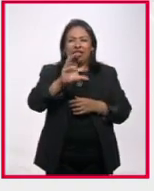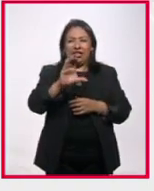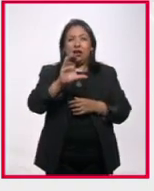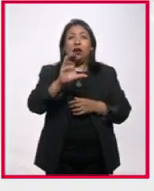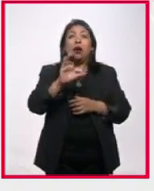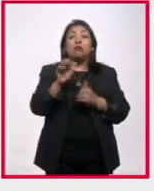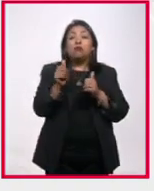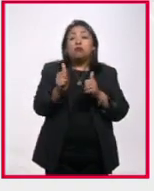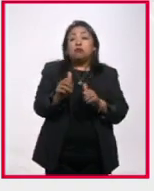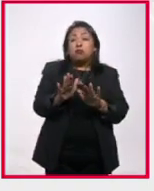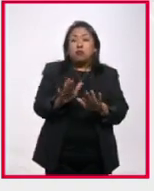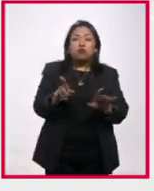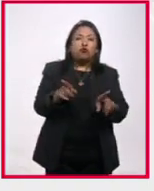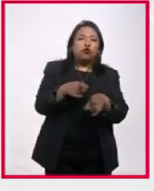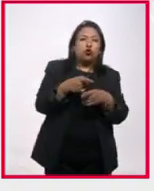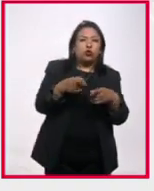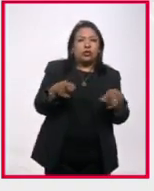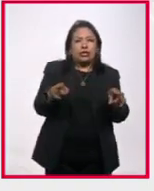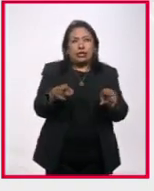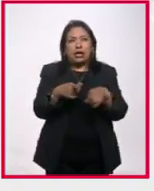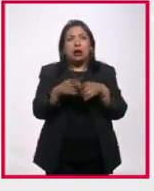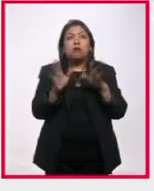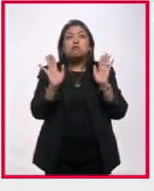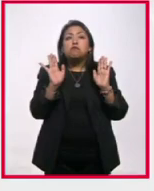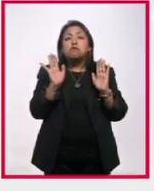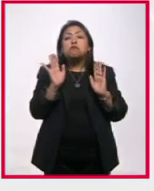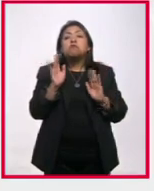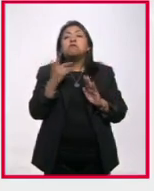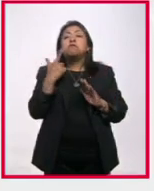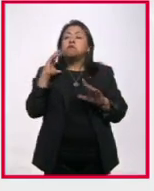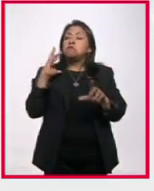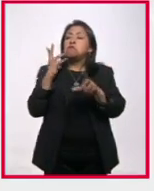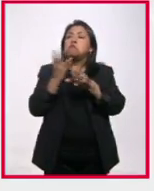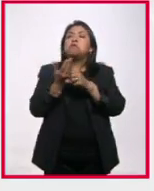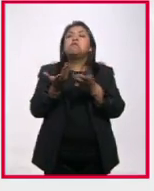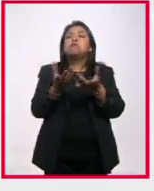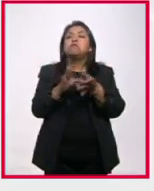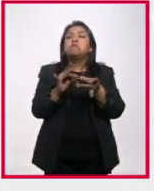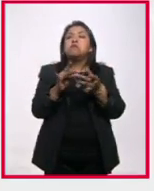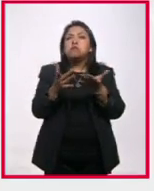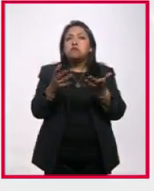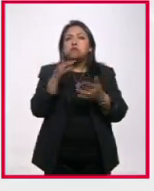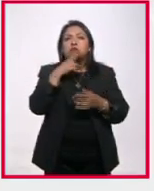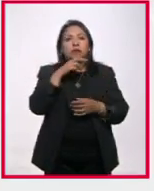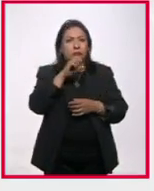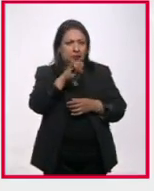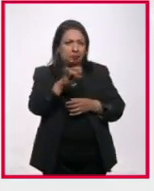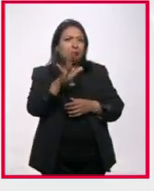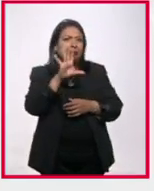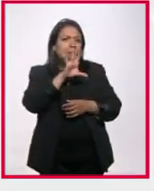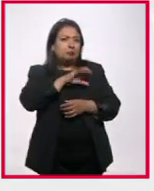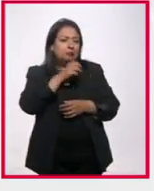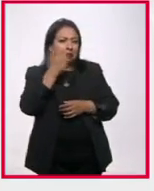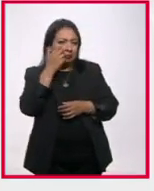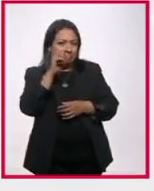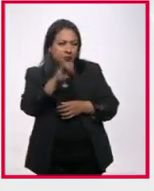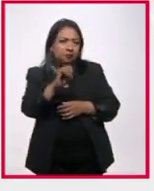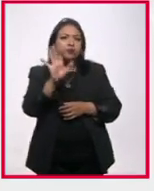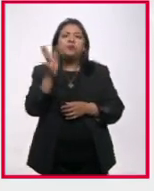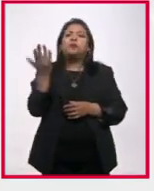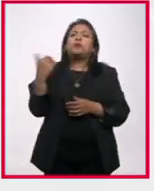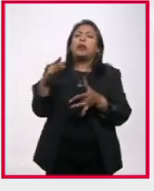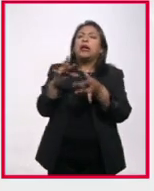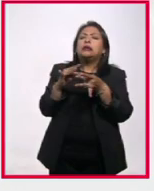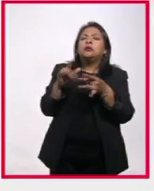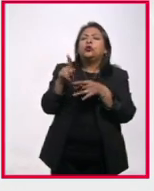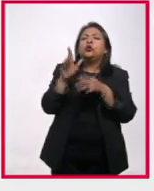estancia musical. Sería bueno hacer un pequeño recuento de esto. ¿Qué te parece? Sí, me encantaría. Javier, platícame,